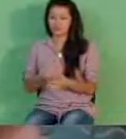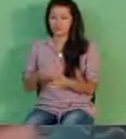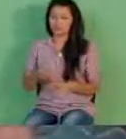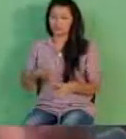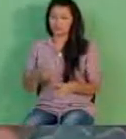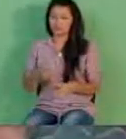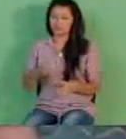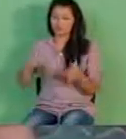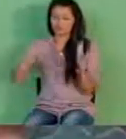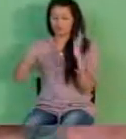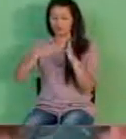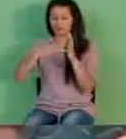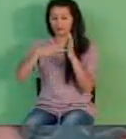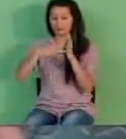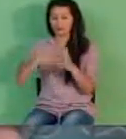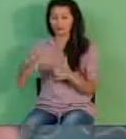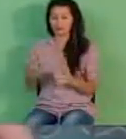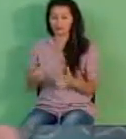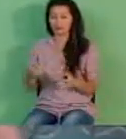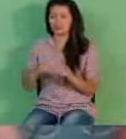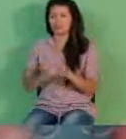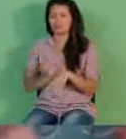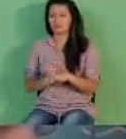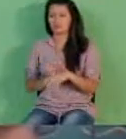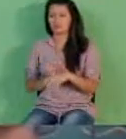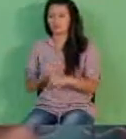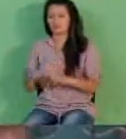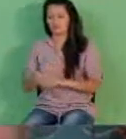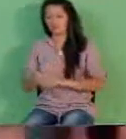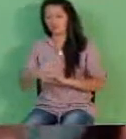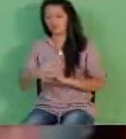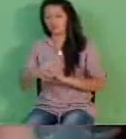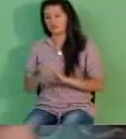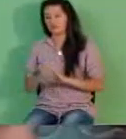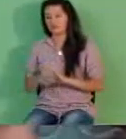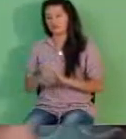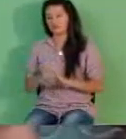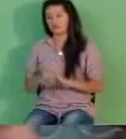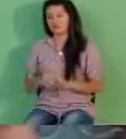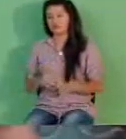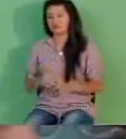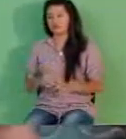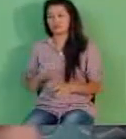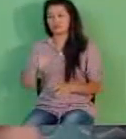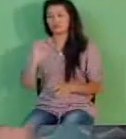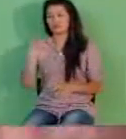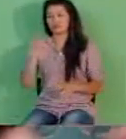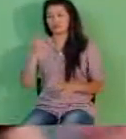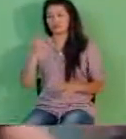el palito en el toma Entonces el niño llega al hospital con los deditos chamuscados Por qué Porque lo cogió la corriente que